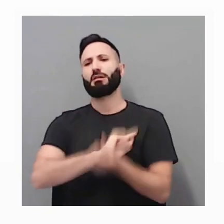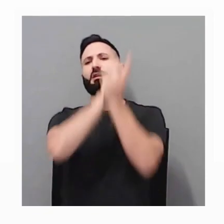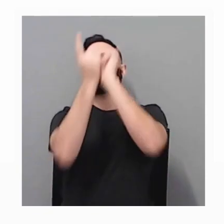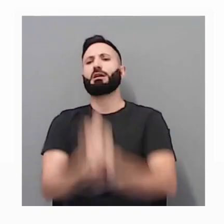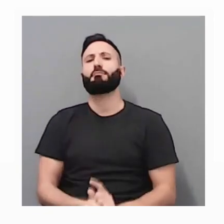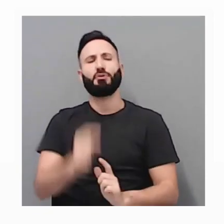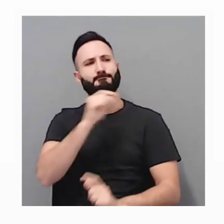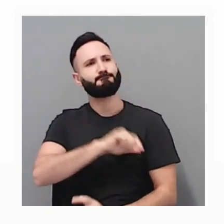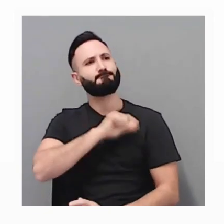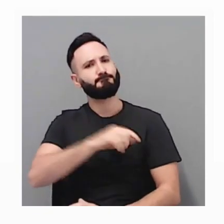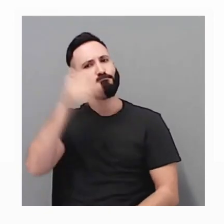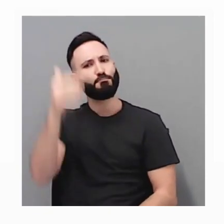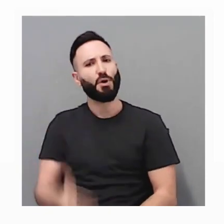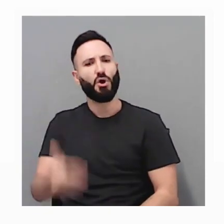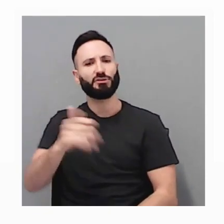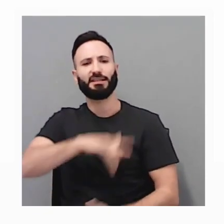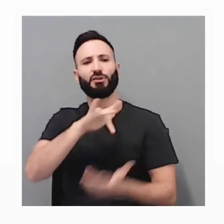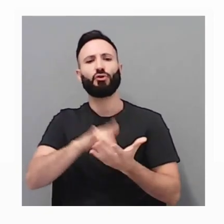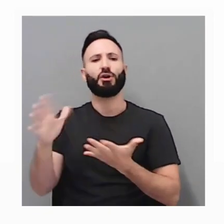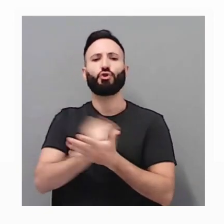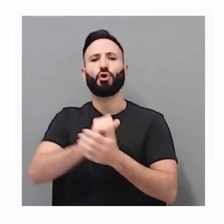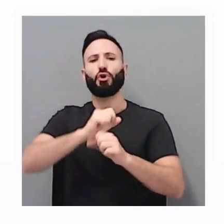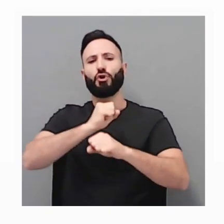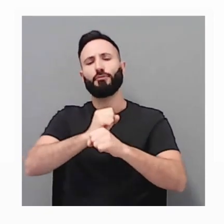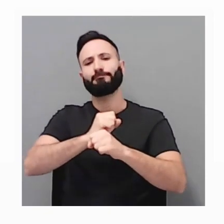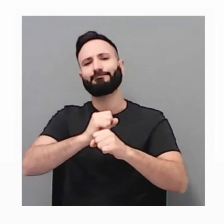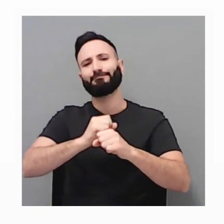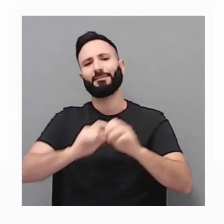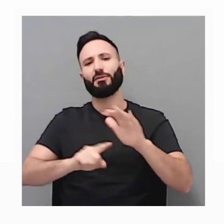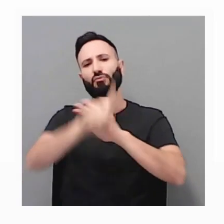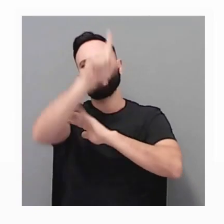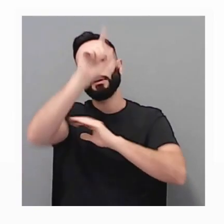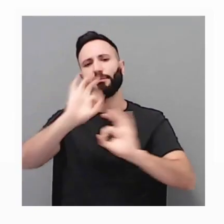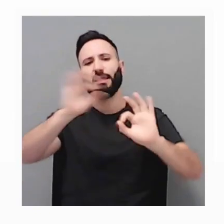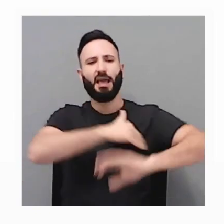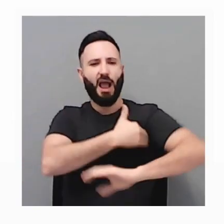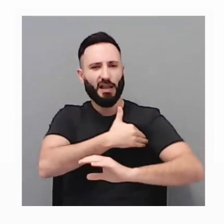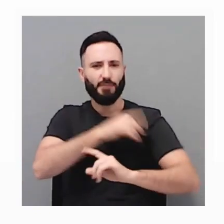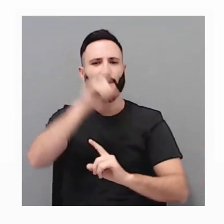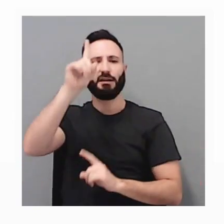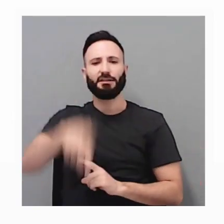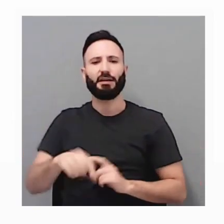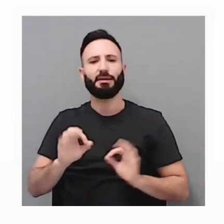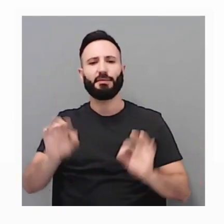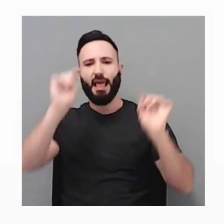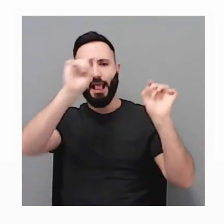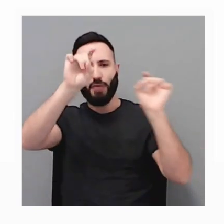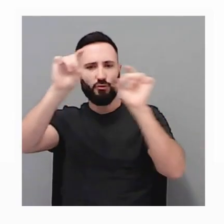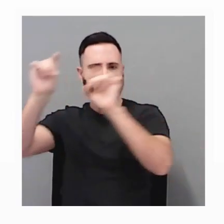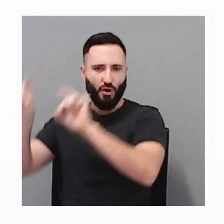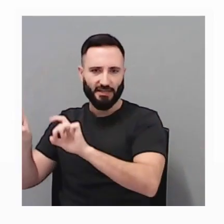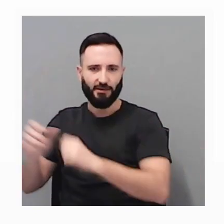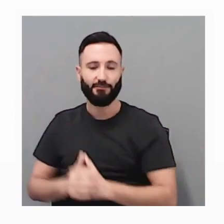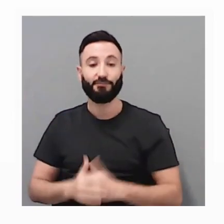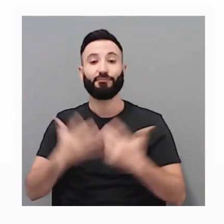sentir en todo su trayecto en la academia, pero también de los educadores. Y